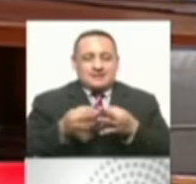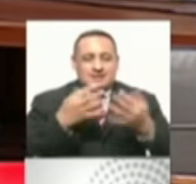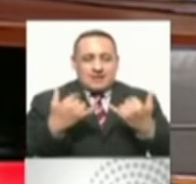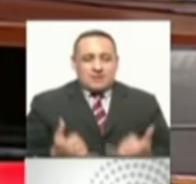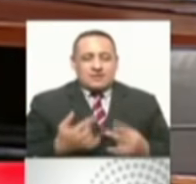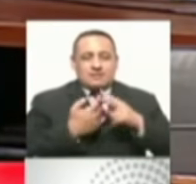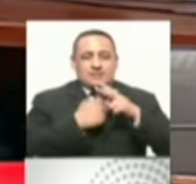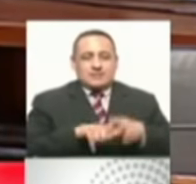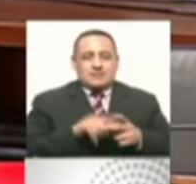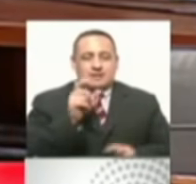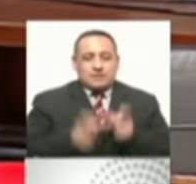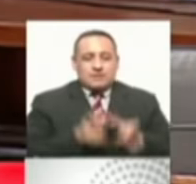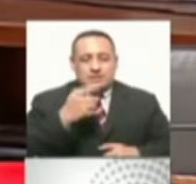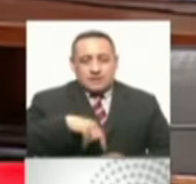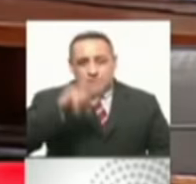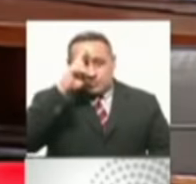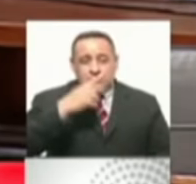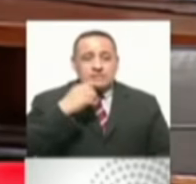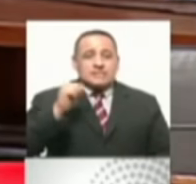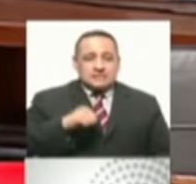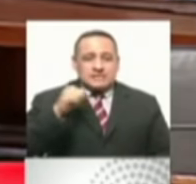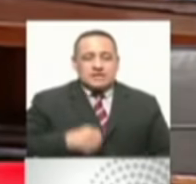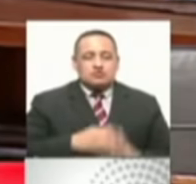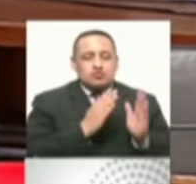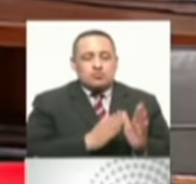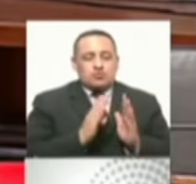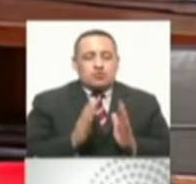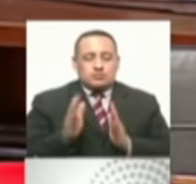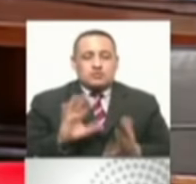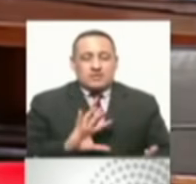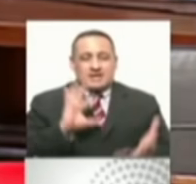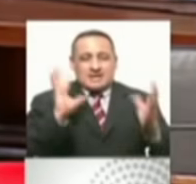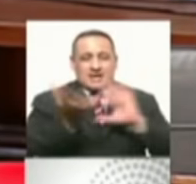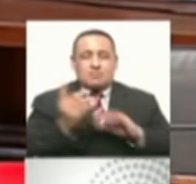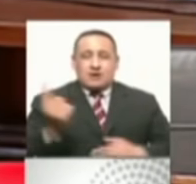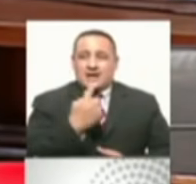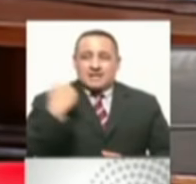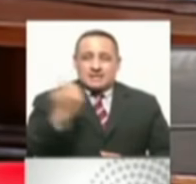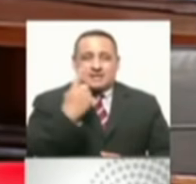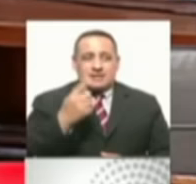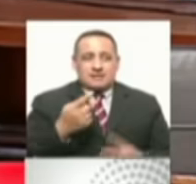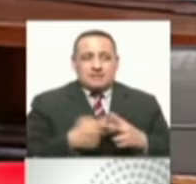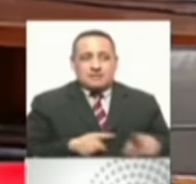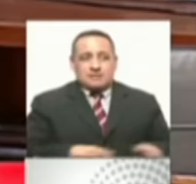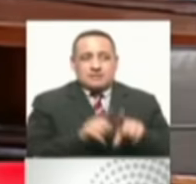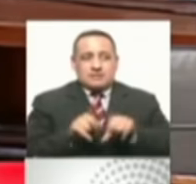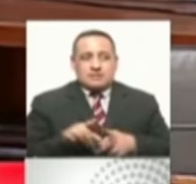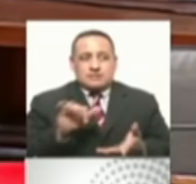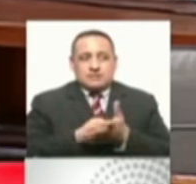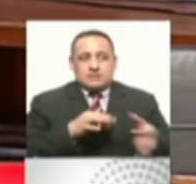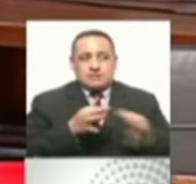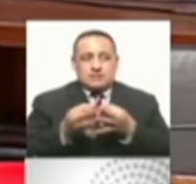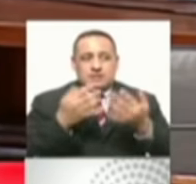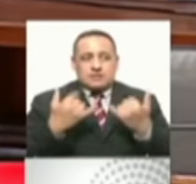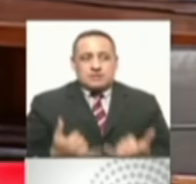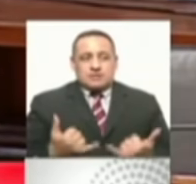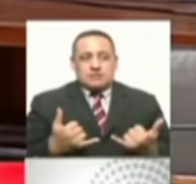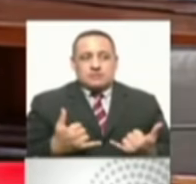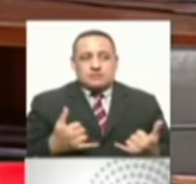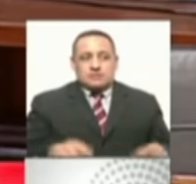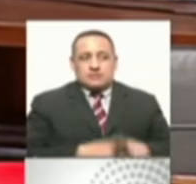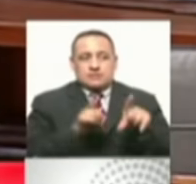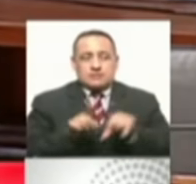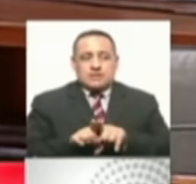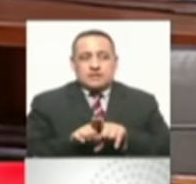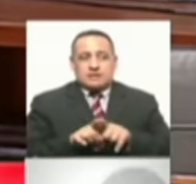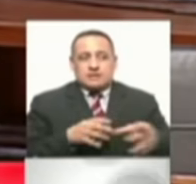Bien, el ministro Iber Maraví ha ido a responder hoy día las 7 preguntas en este proceso interpelatorio. Creo que ha demostrado